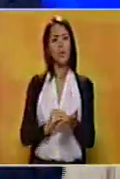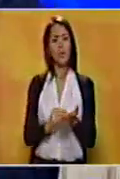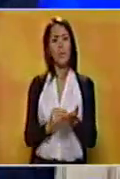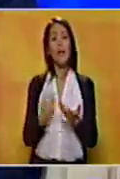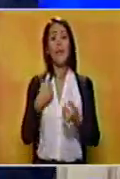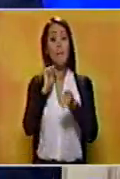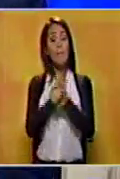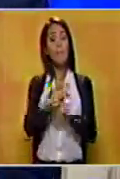de presos políticos